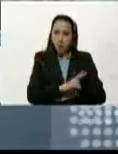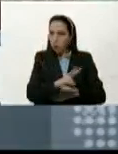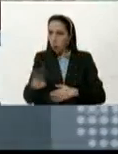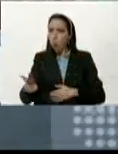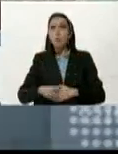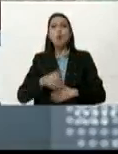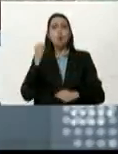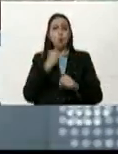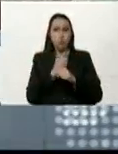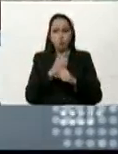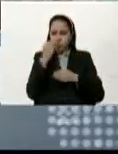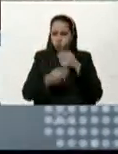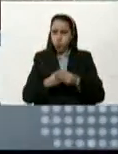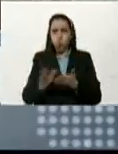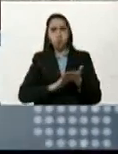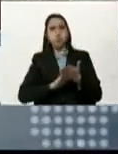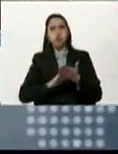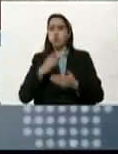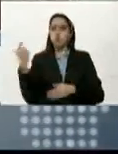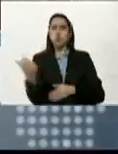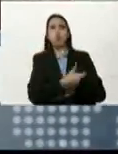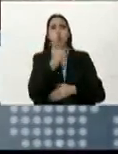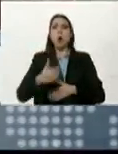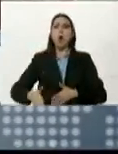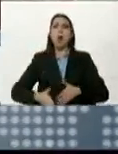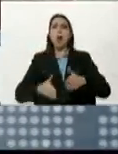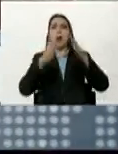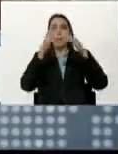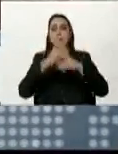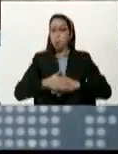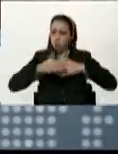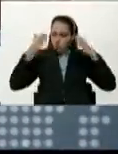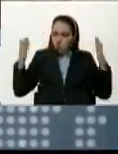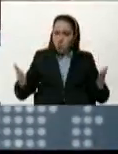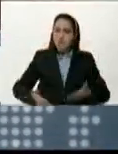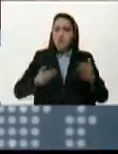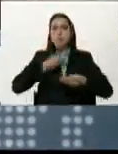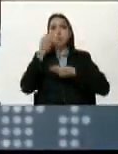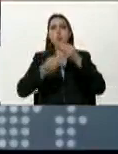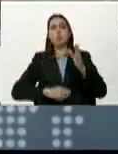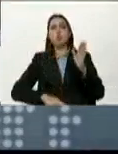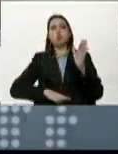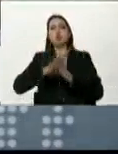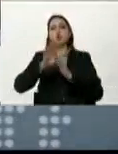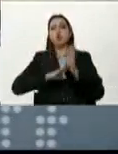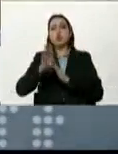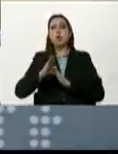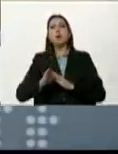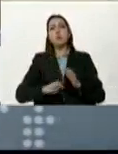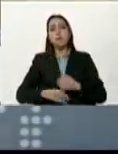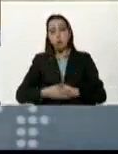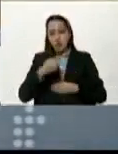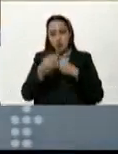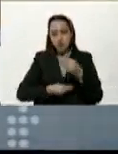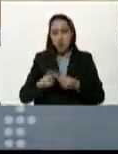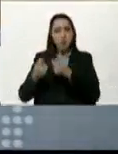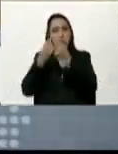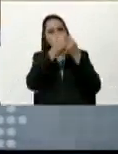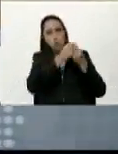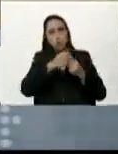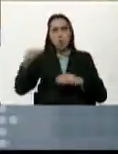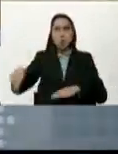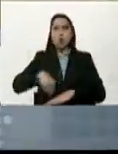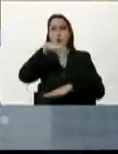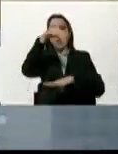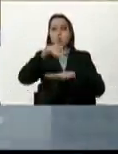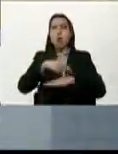soluciones y a buscar caminos de emprendimiento de crecimiento y de desarrollo de la producción nacional